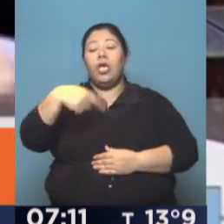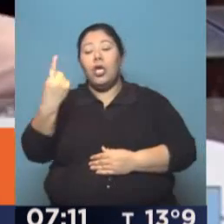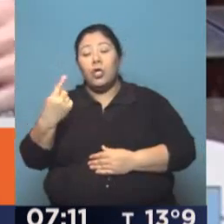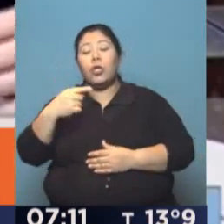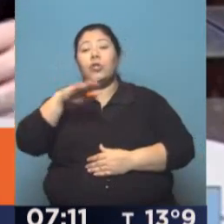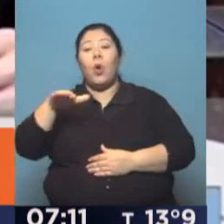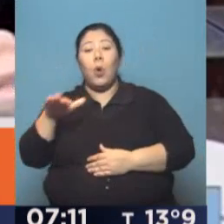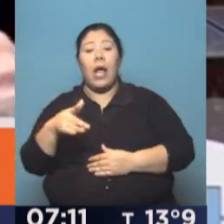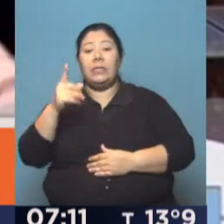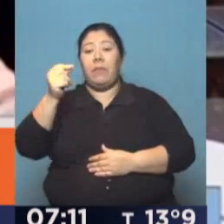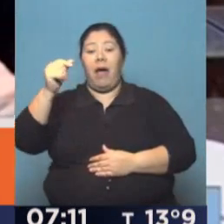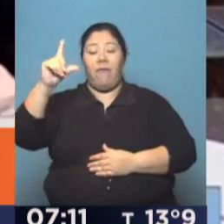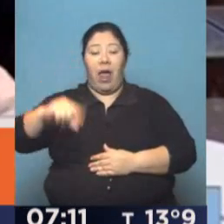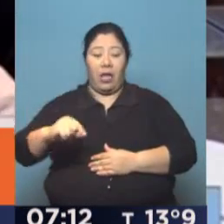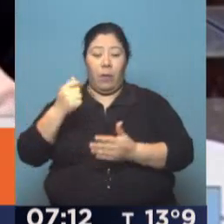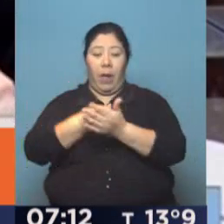¿no?